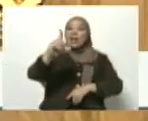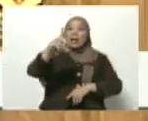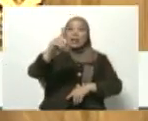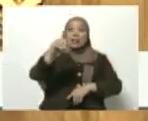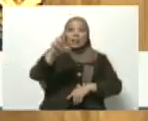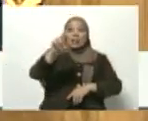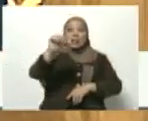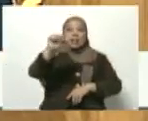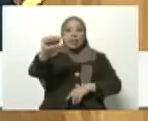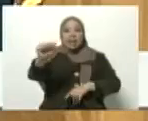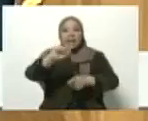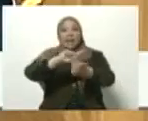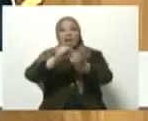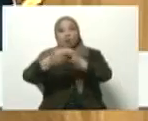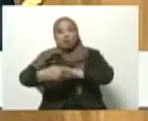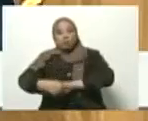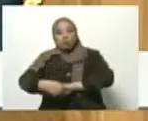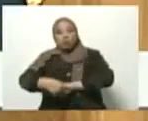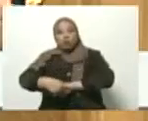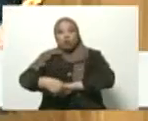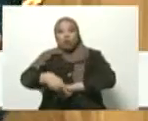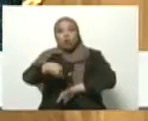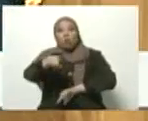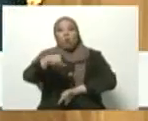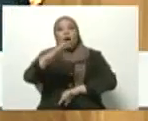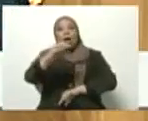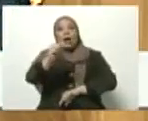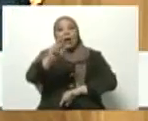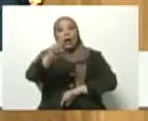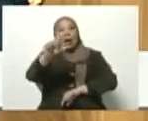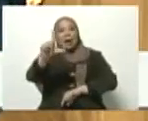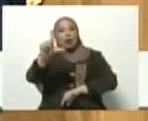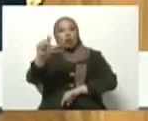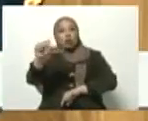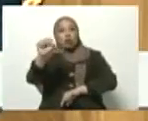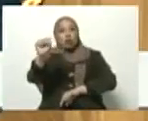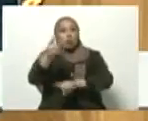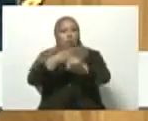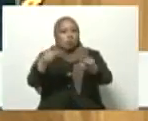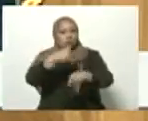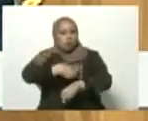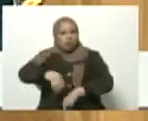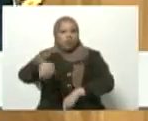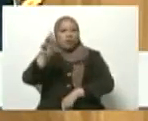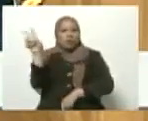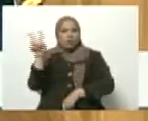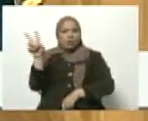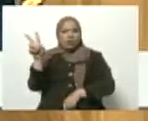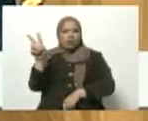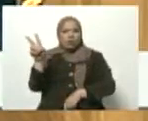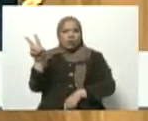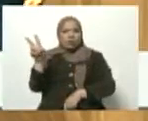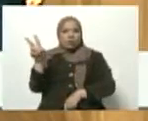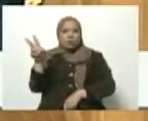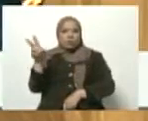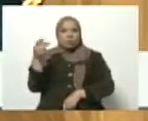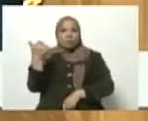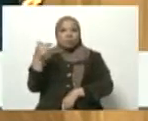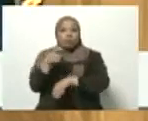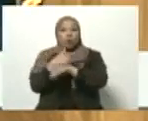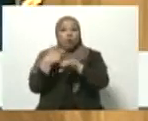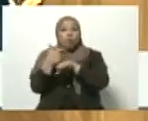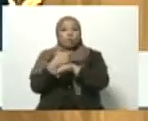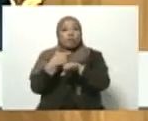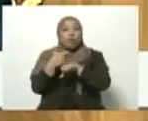digo es que por las investigaciones que he hecho en otros lados, que uno se la pasa investigando, el gobierno del presidente Nixon,